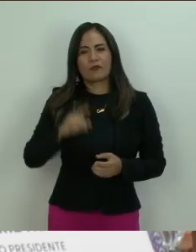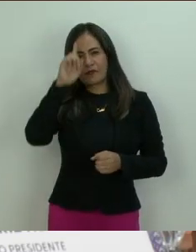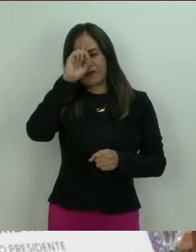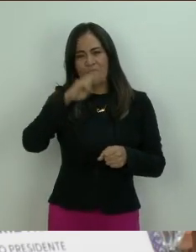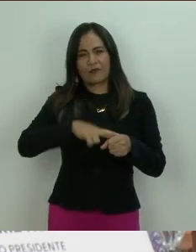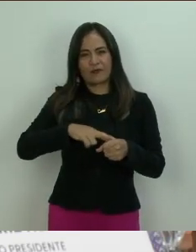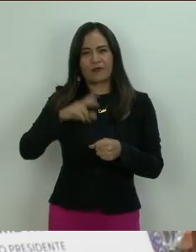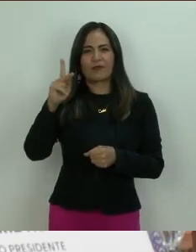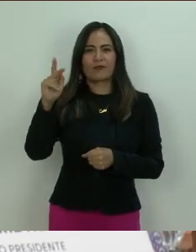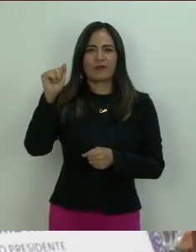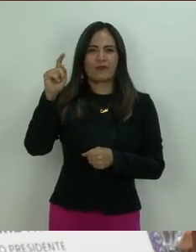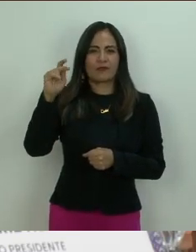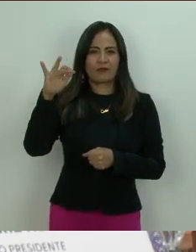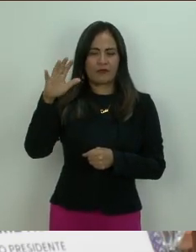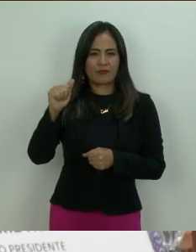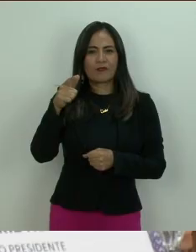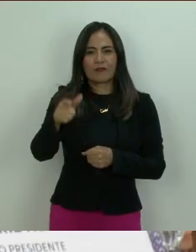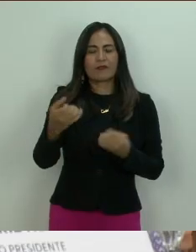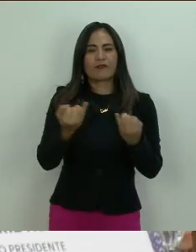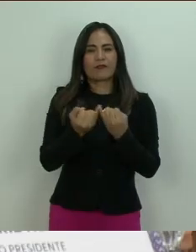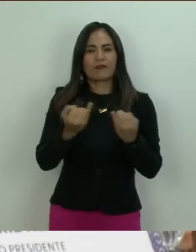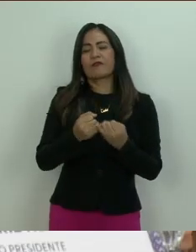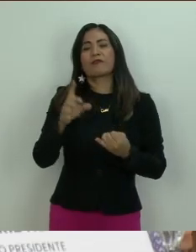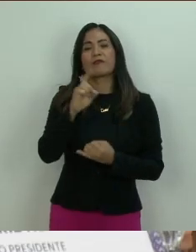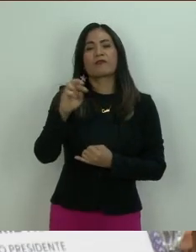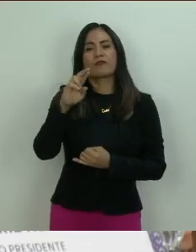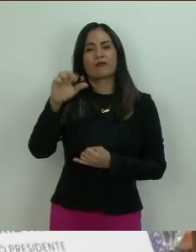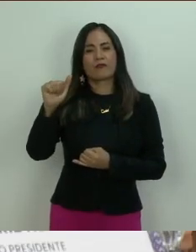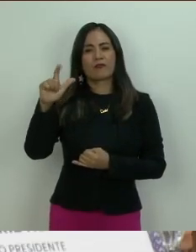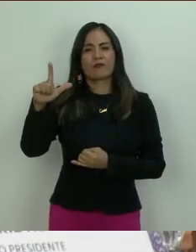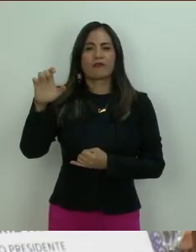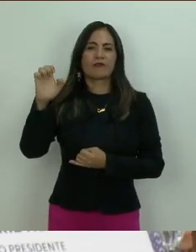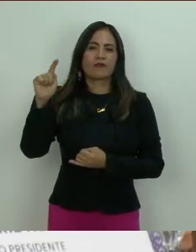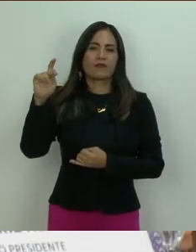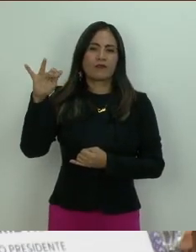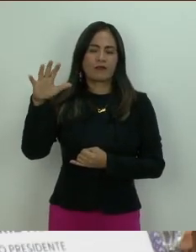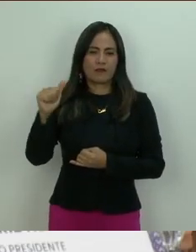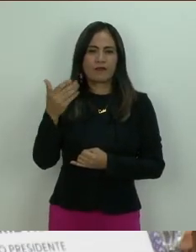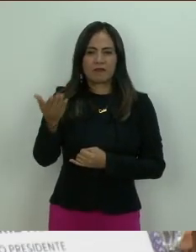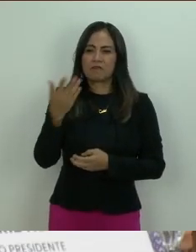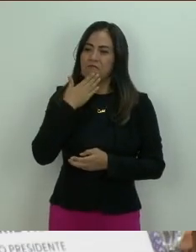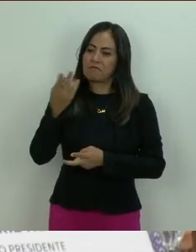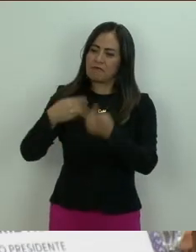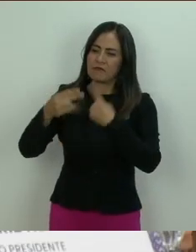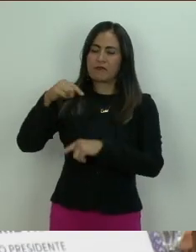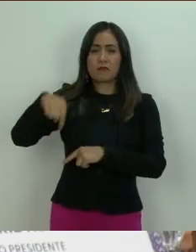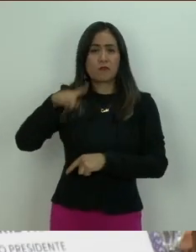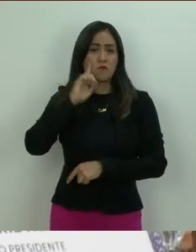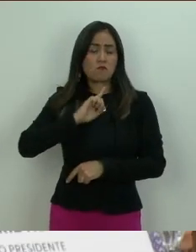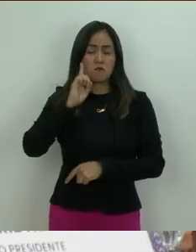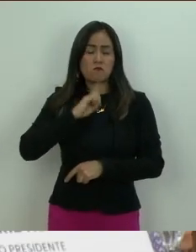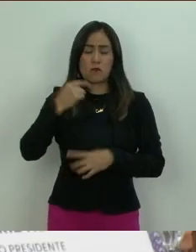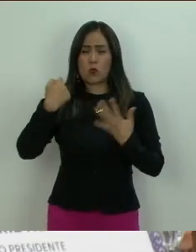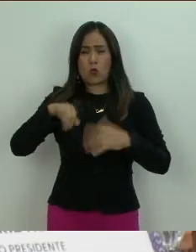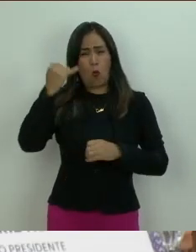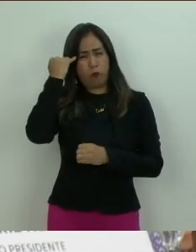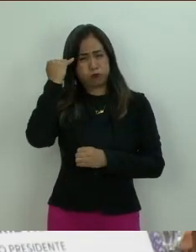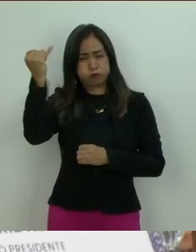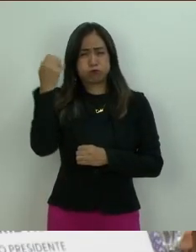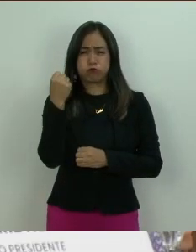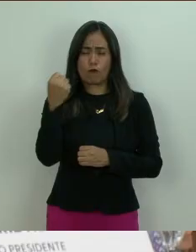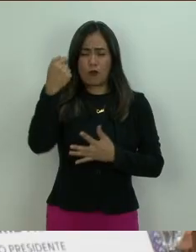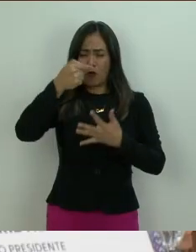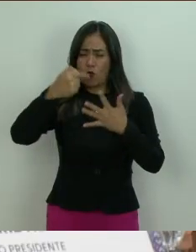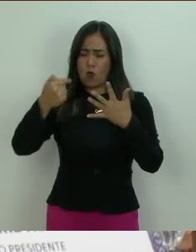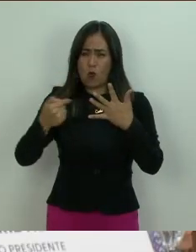de la Ciudad de México recibir hoy a la doctora Leticia Bonifaz Alfonso, destacada jurista mexicana con una sólida